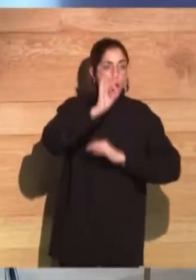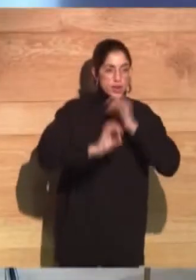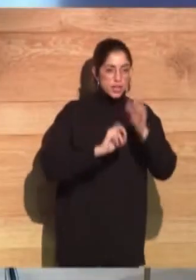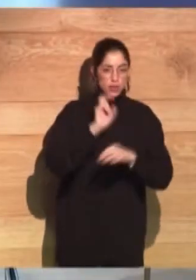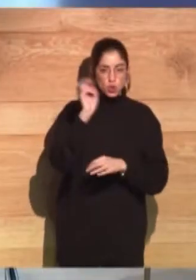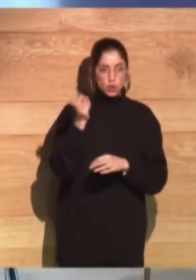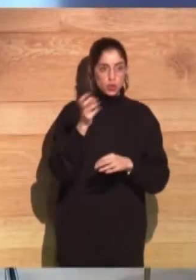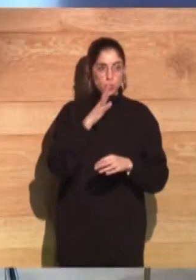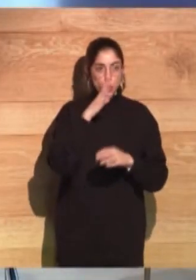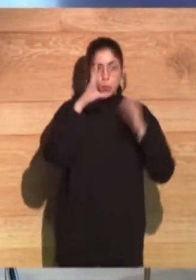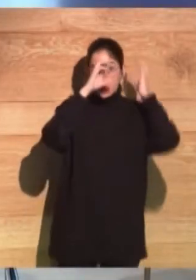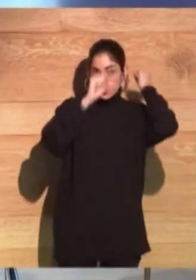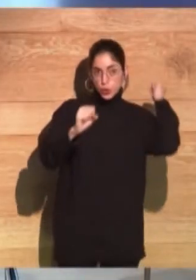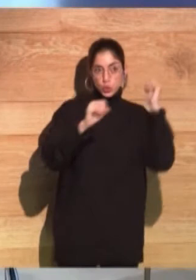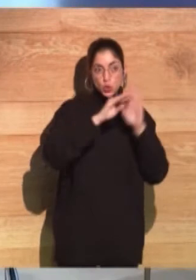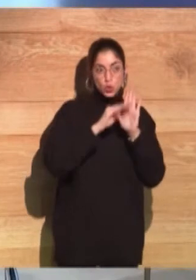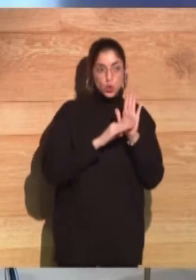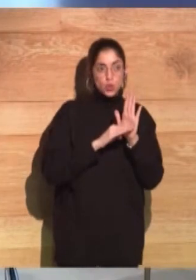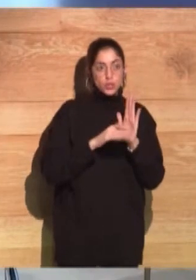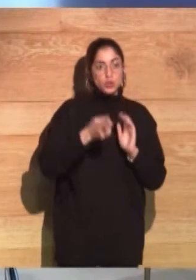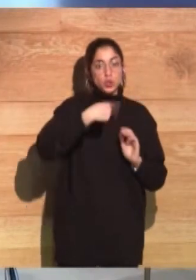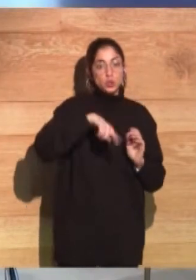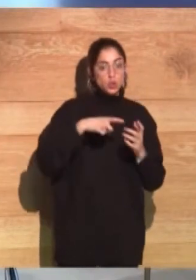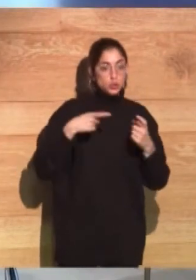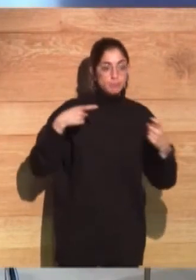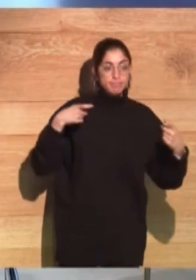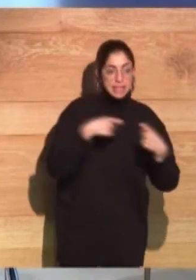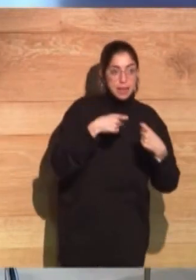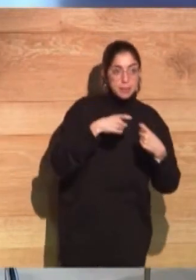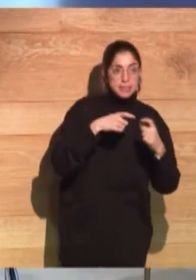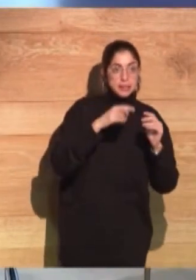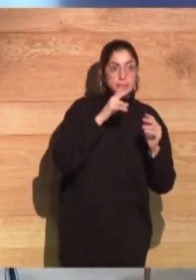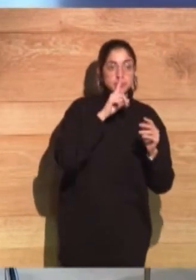un protocolo que se llama Silenciemos las armas,